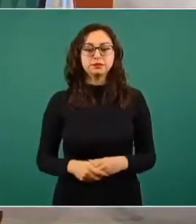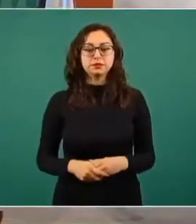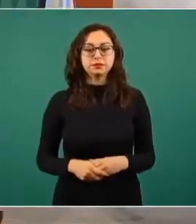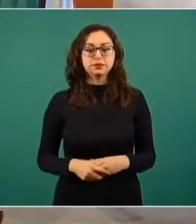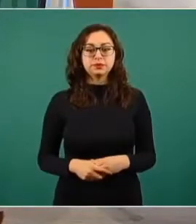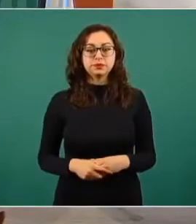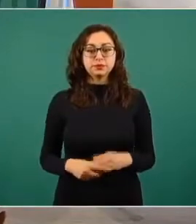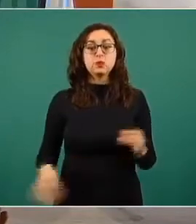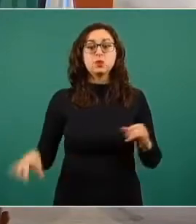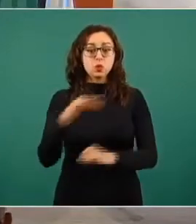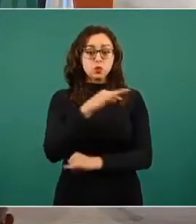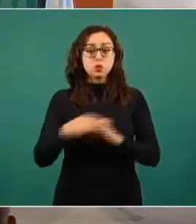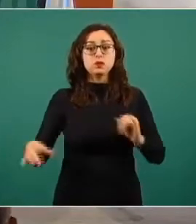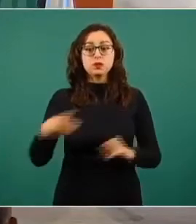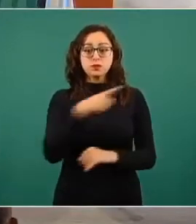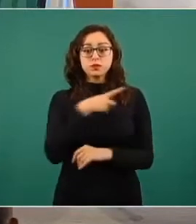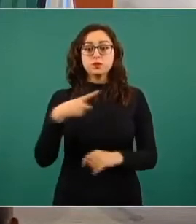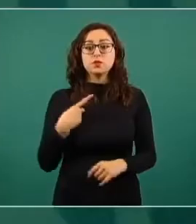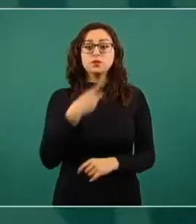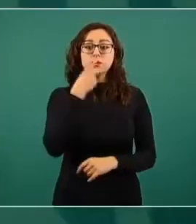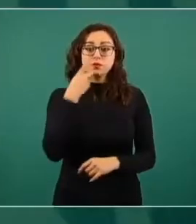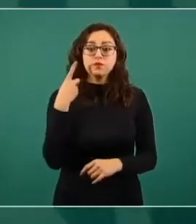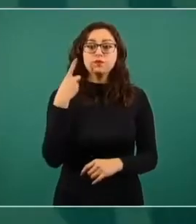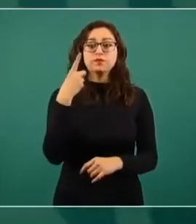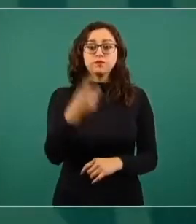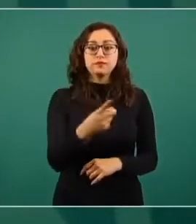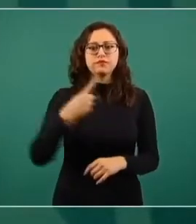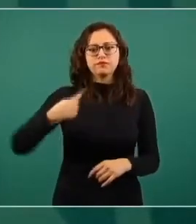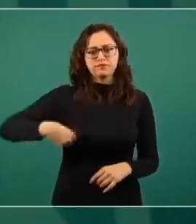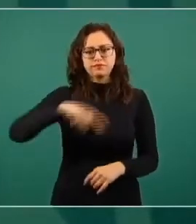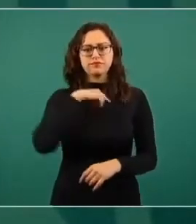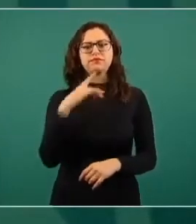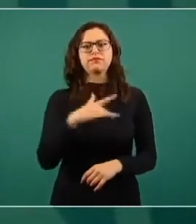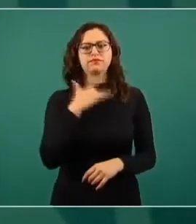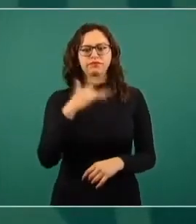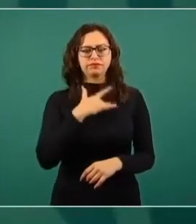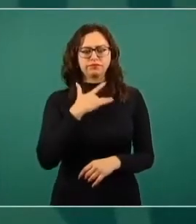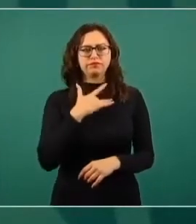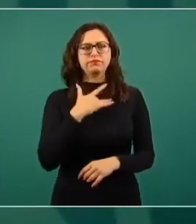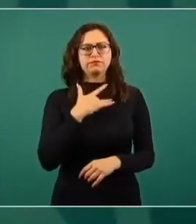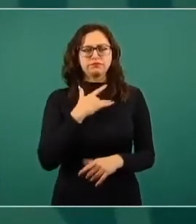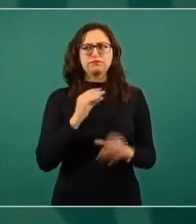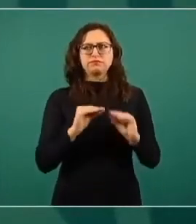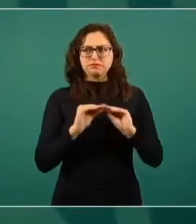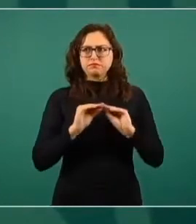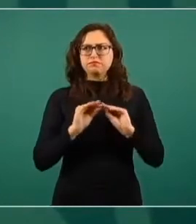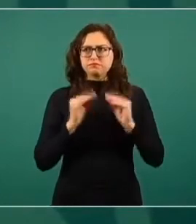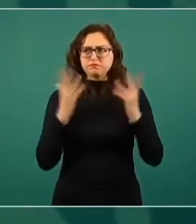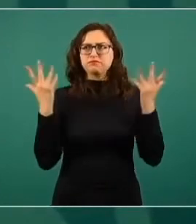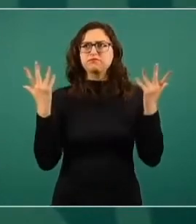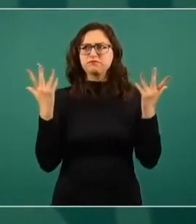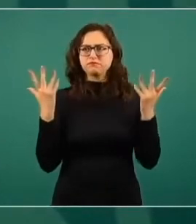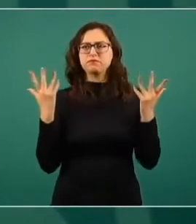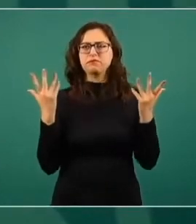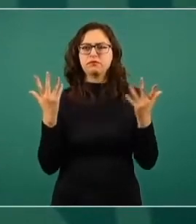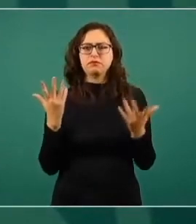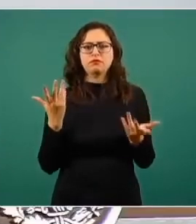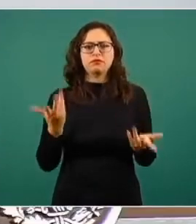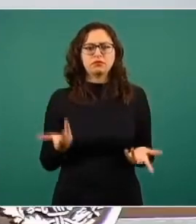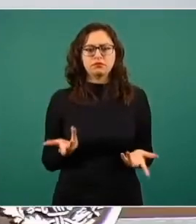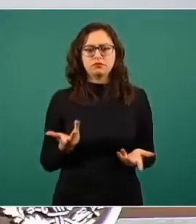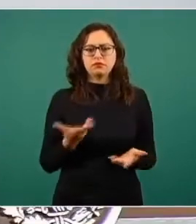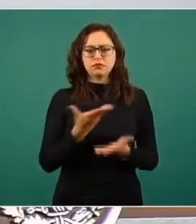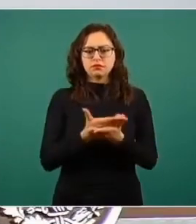Finalmente, señalar que tenemos muy claro que si el presidente de México decidió que una